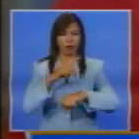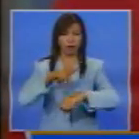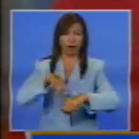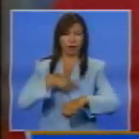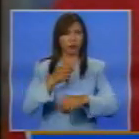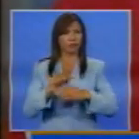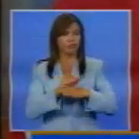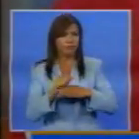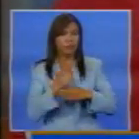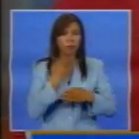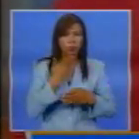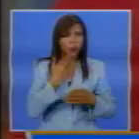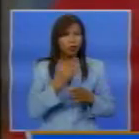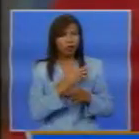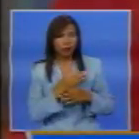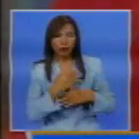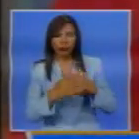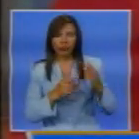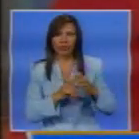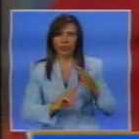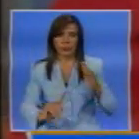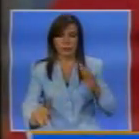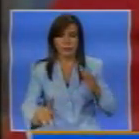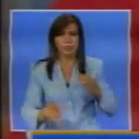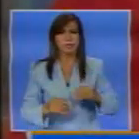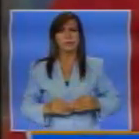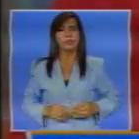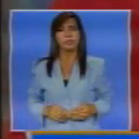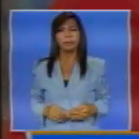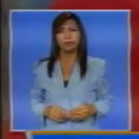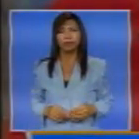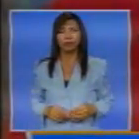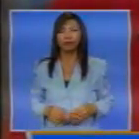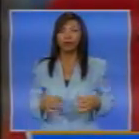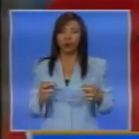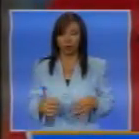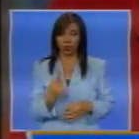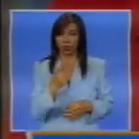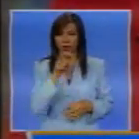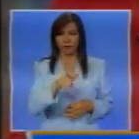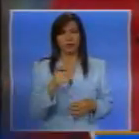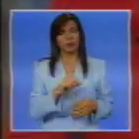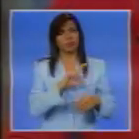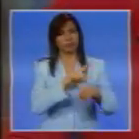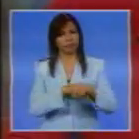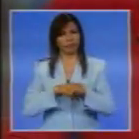fue ordenada por la fiscalía, que imputó en este caso a 11 personas.